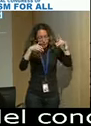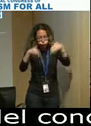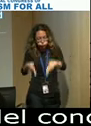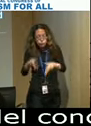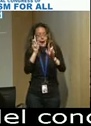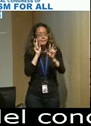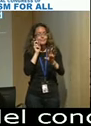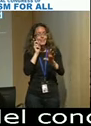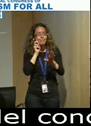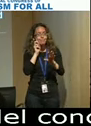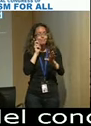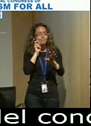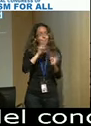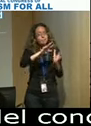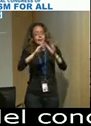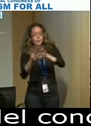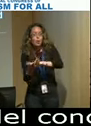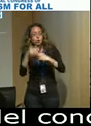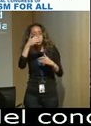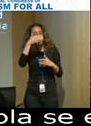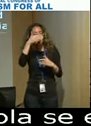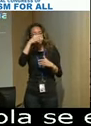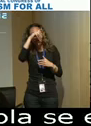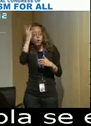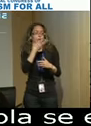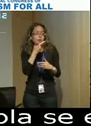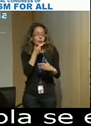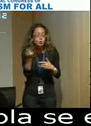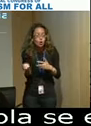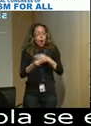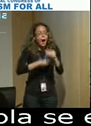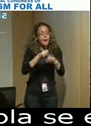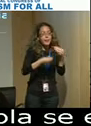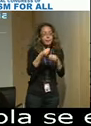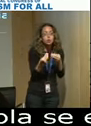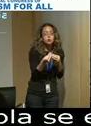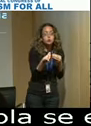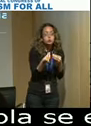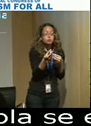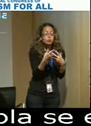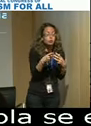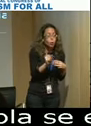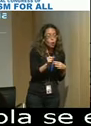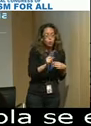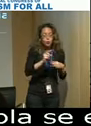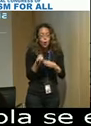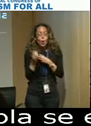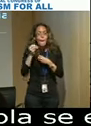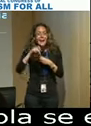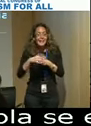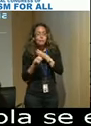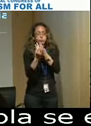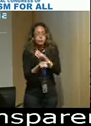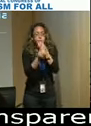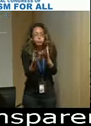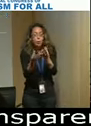del conocimiento, ¿no? No solo es lo que hacemos, sino a quién se lo contamos, dónde lo contamos, bueno, de qué manera